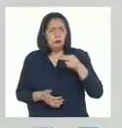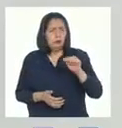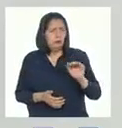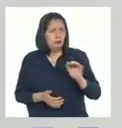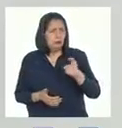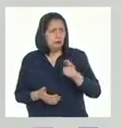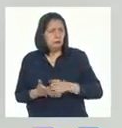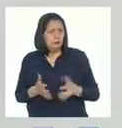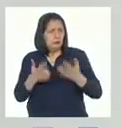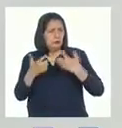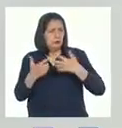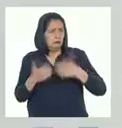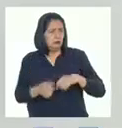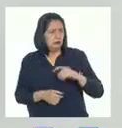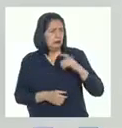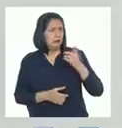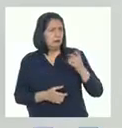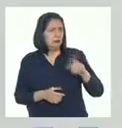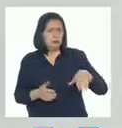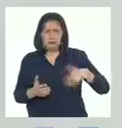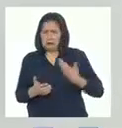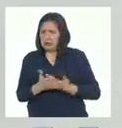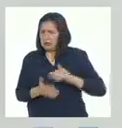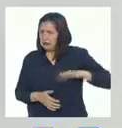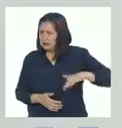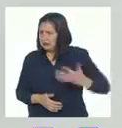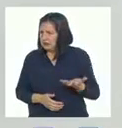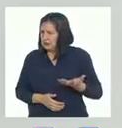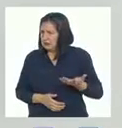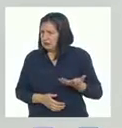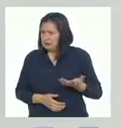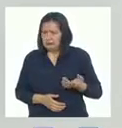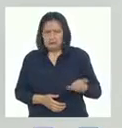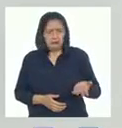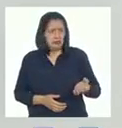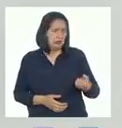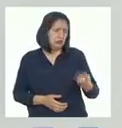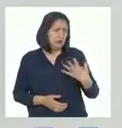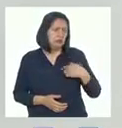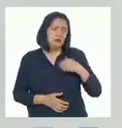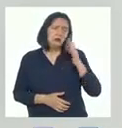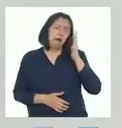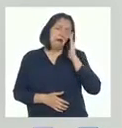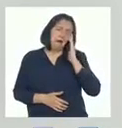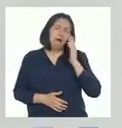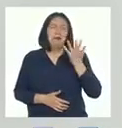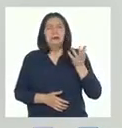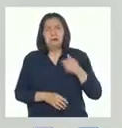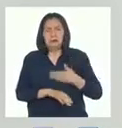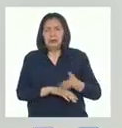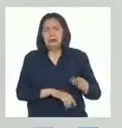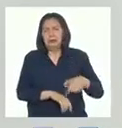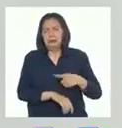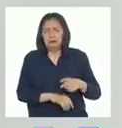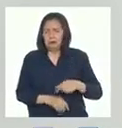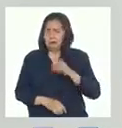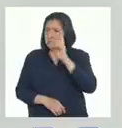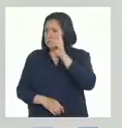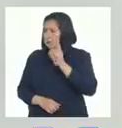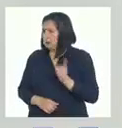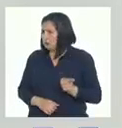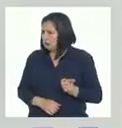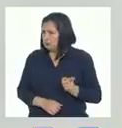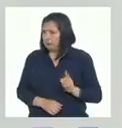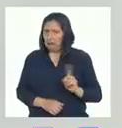Grieve, hijo de un empresario inglés, también llegaba tarde y aduce que se ha quedado dormido. El